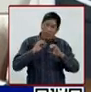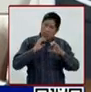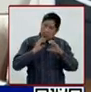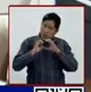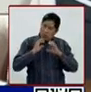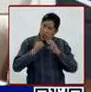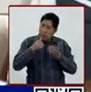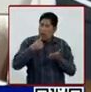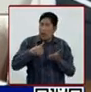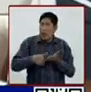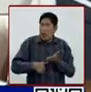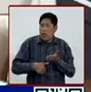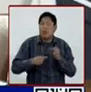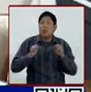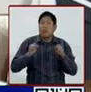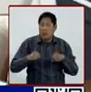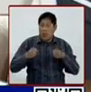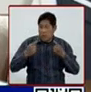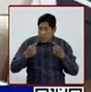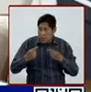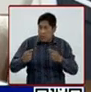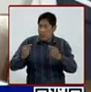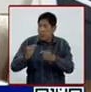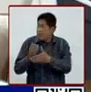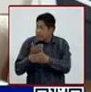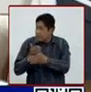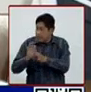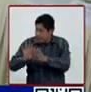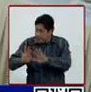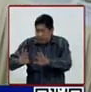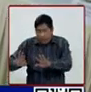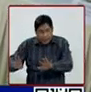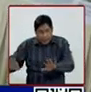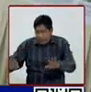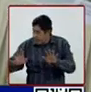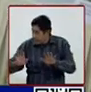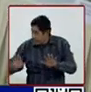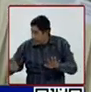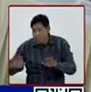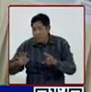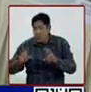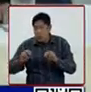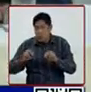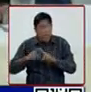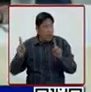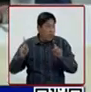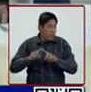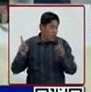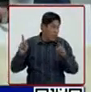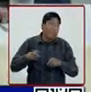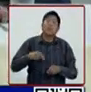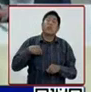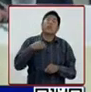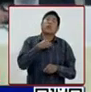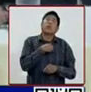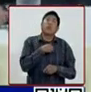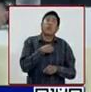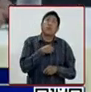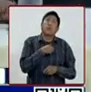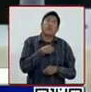un comunicado oficial en sentido de que pueda ser facilitador en el diálogo pero en ese escenario lo que nosotros